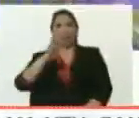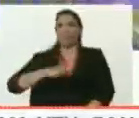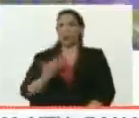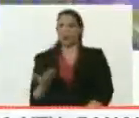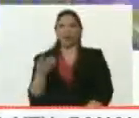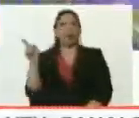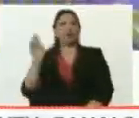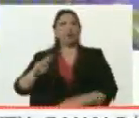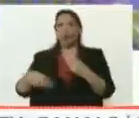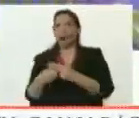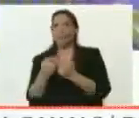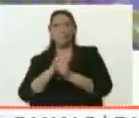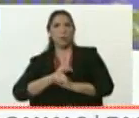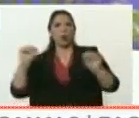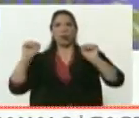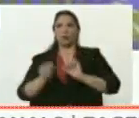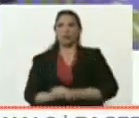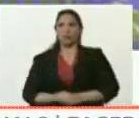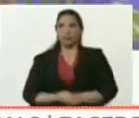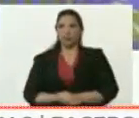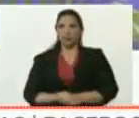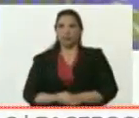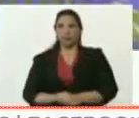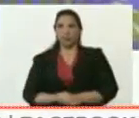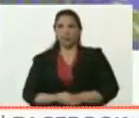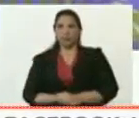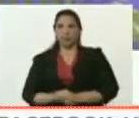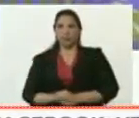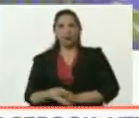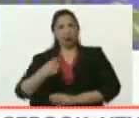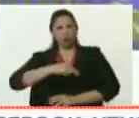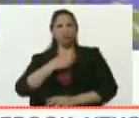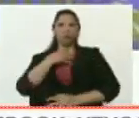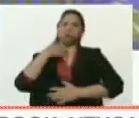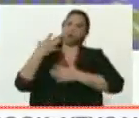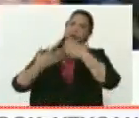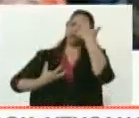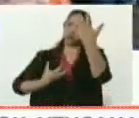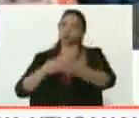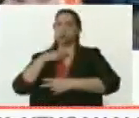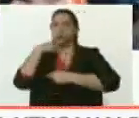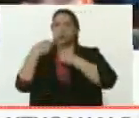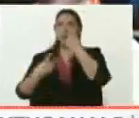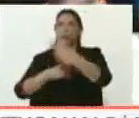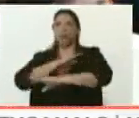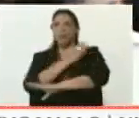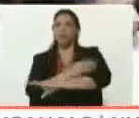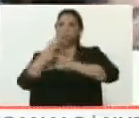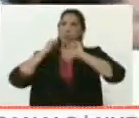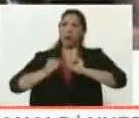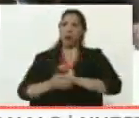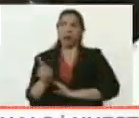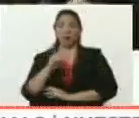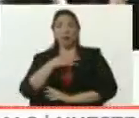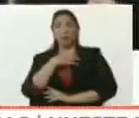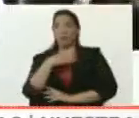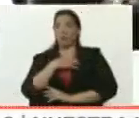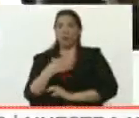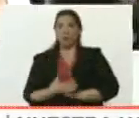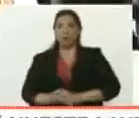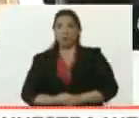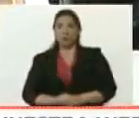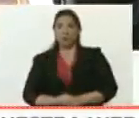podrán. Eso lo decimos a todo pulmón, a alta voz. No han podido ni